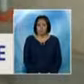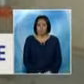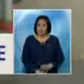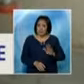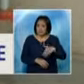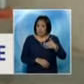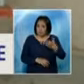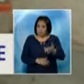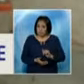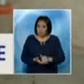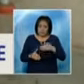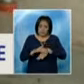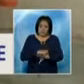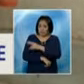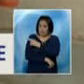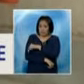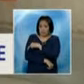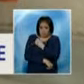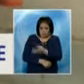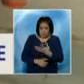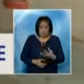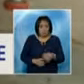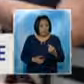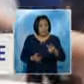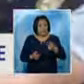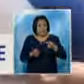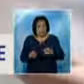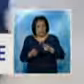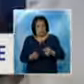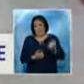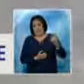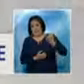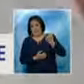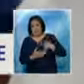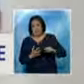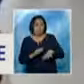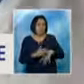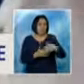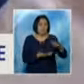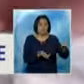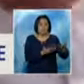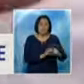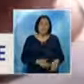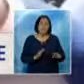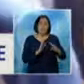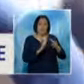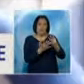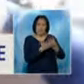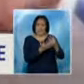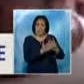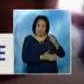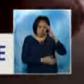Luego de haber estado internado en el hospital por haber intentado suicidarse, Johnny Chozo fue trasladado a la sede de la DIVINCRI.